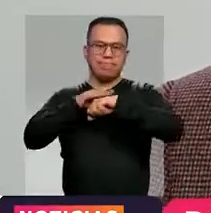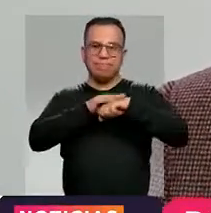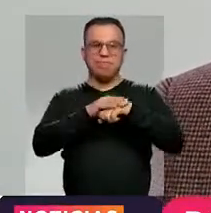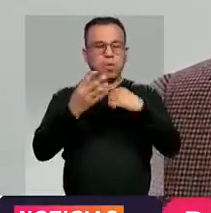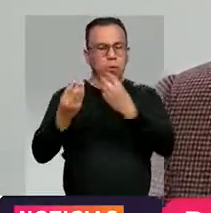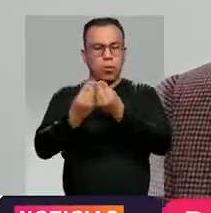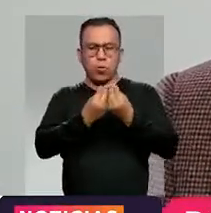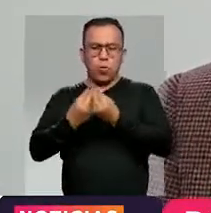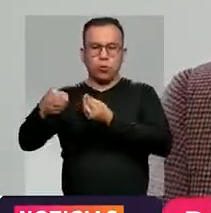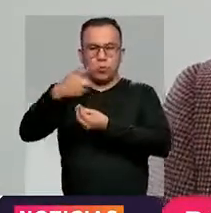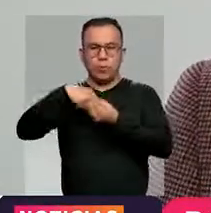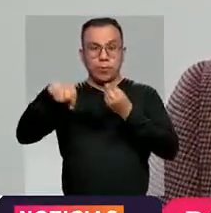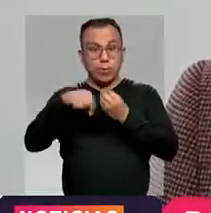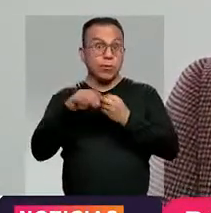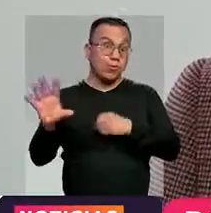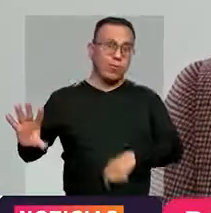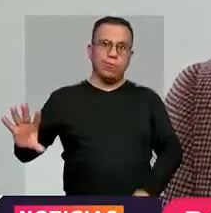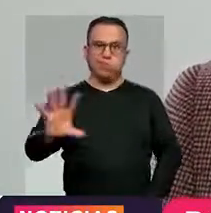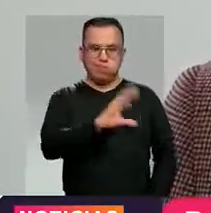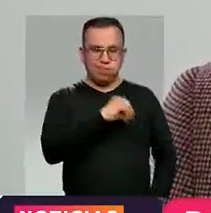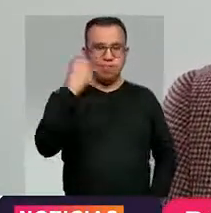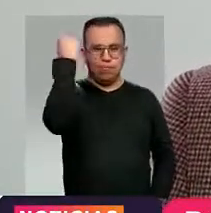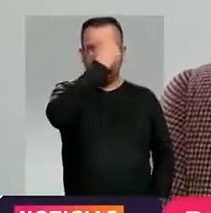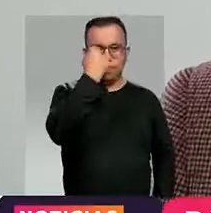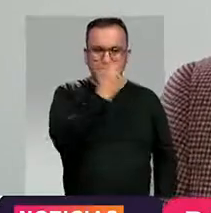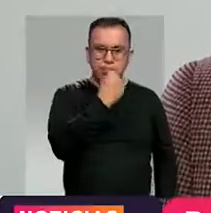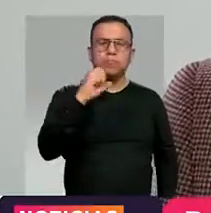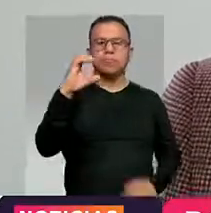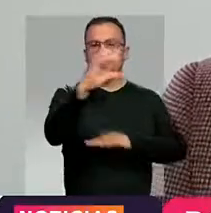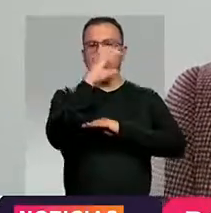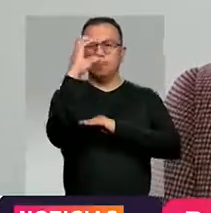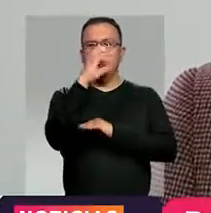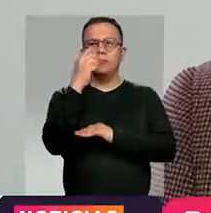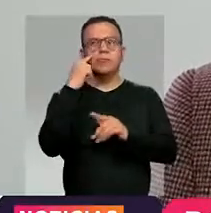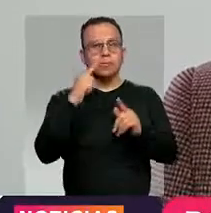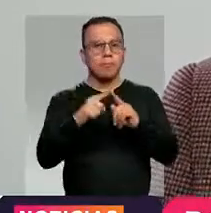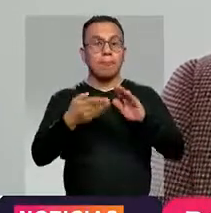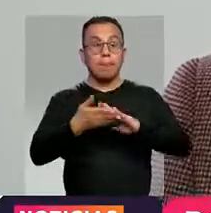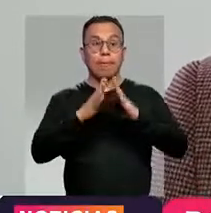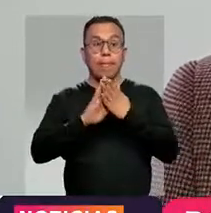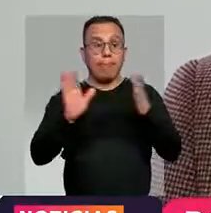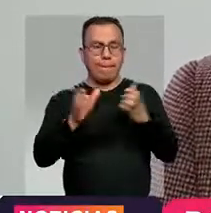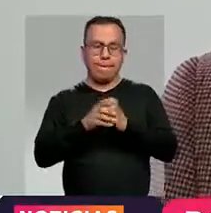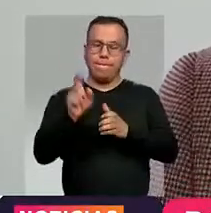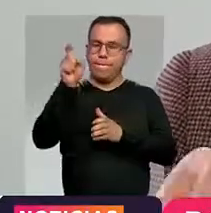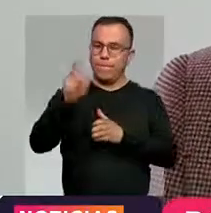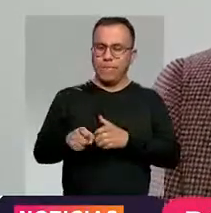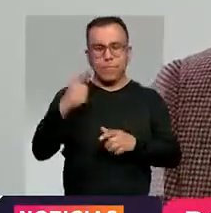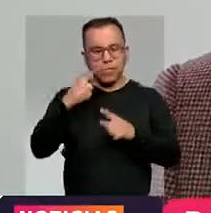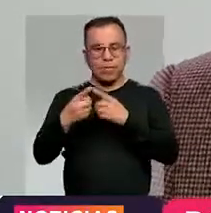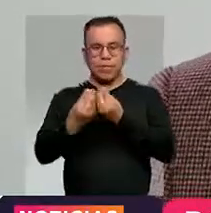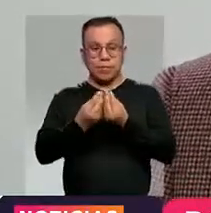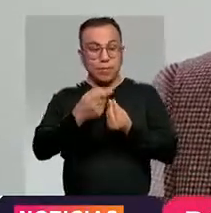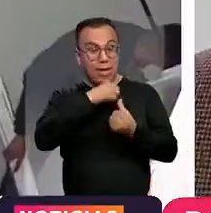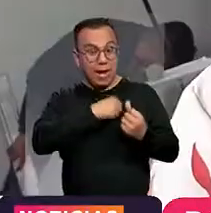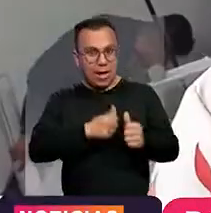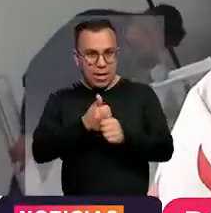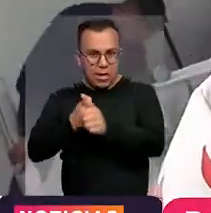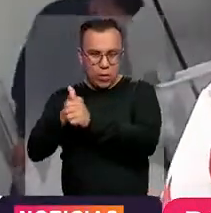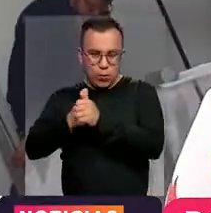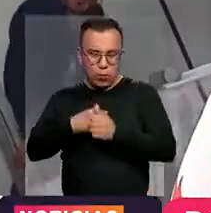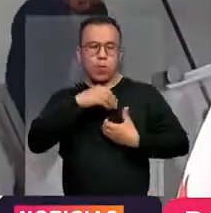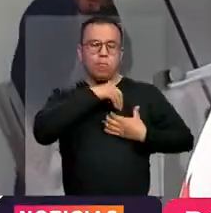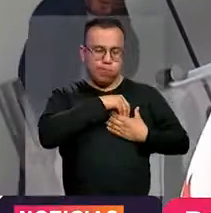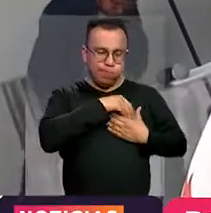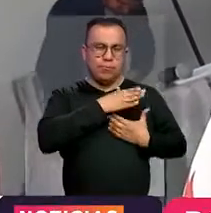a los consejeros, tanto como a todos los soachunos y colombianos, es que los actos de paz deben nacer en el corazón de cada uno de nosotros. Todas